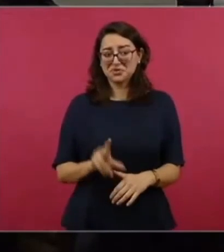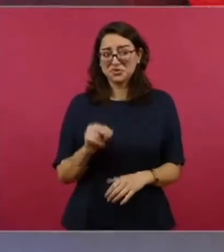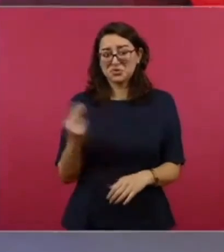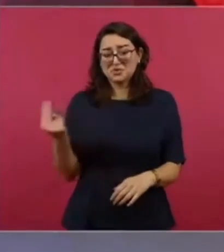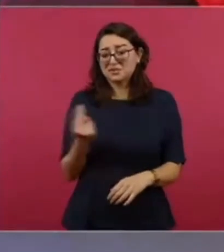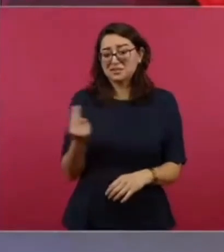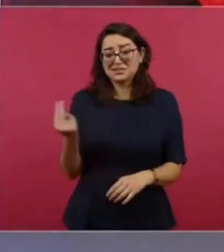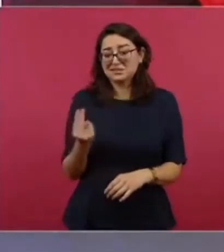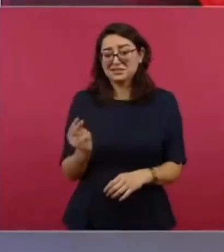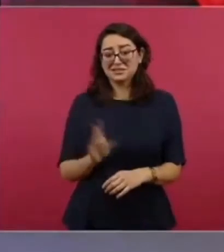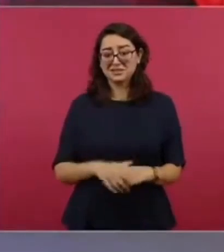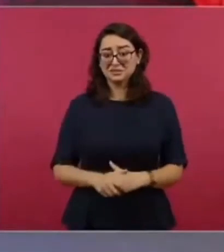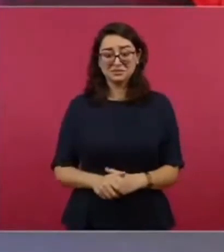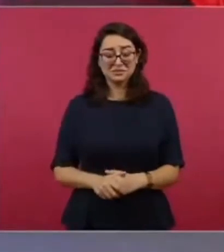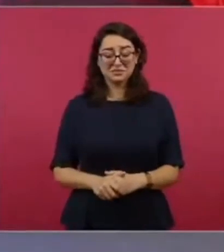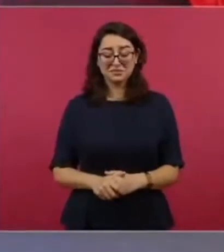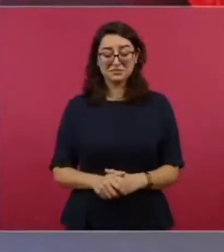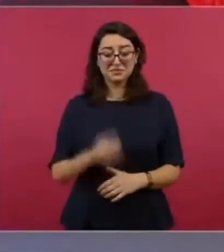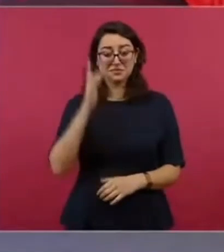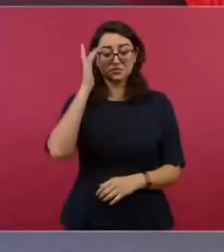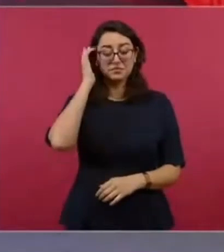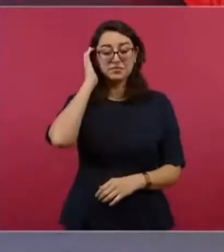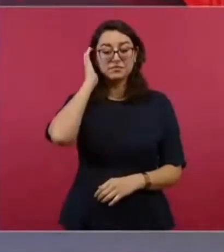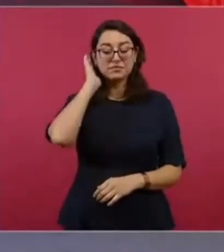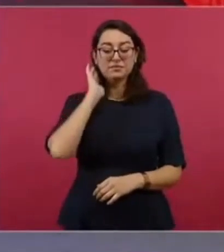preferencia bruta 11,